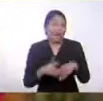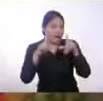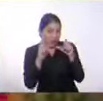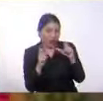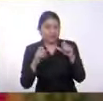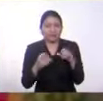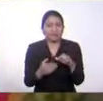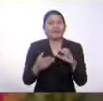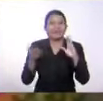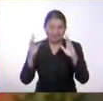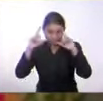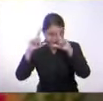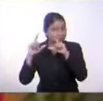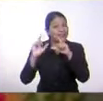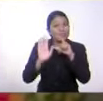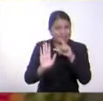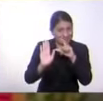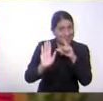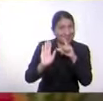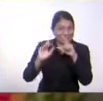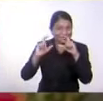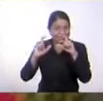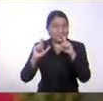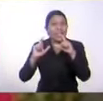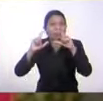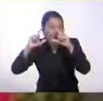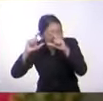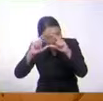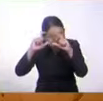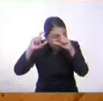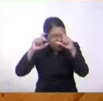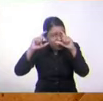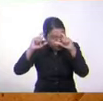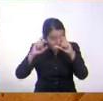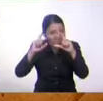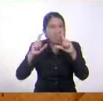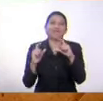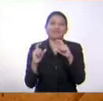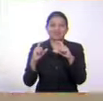Señora, por favor, peínese un poquito. ¿Listos? ¡Listos!